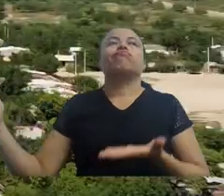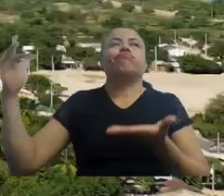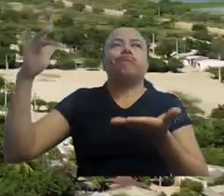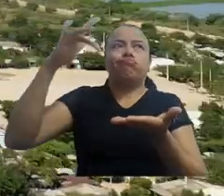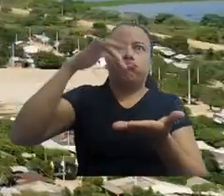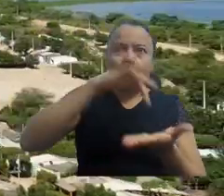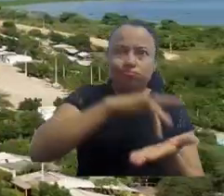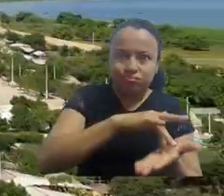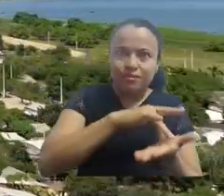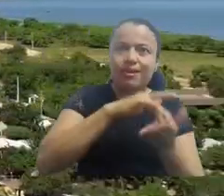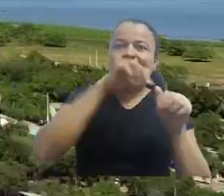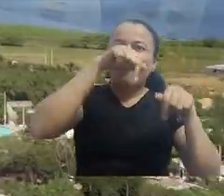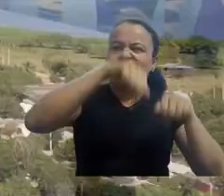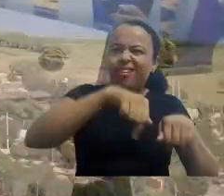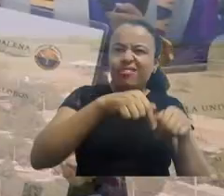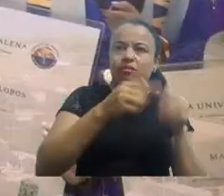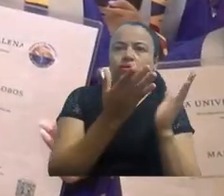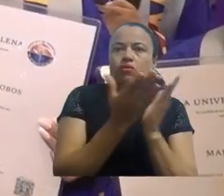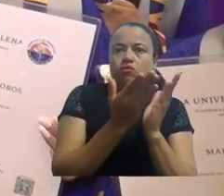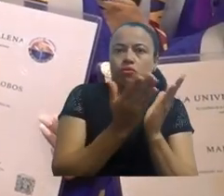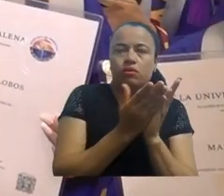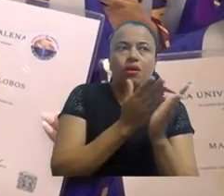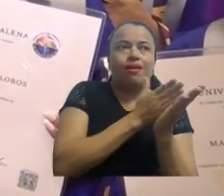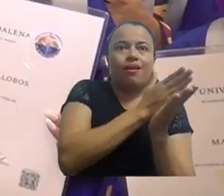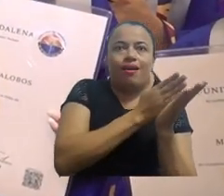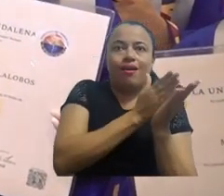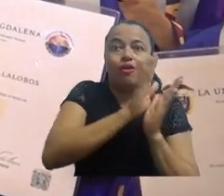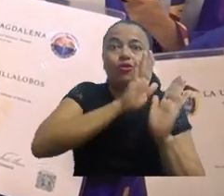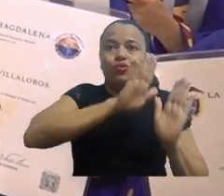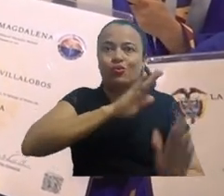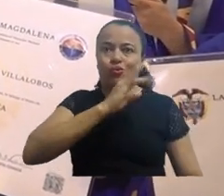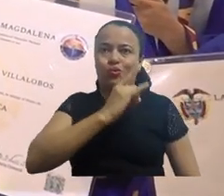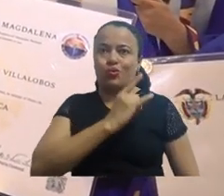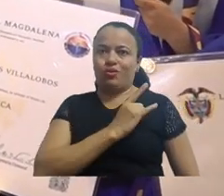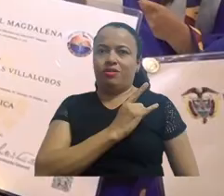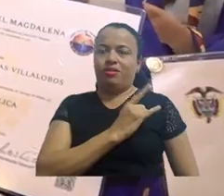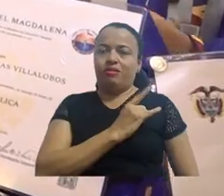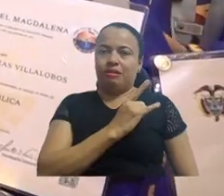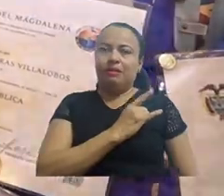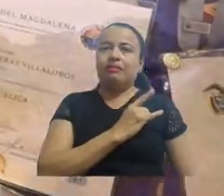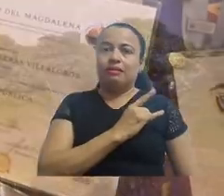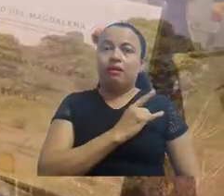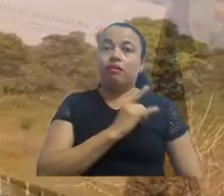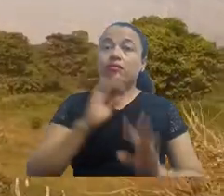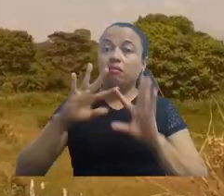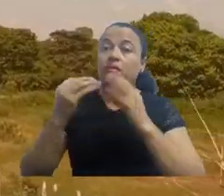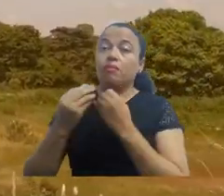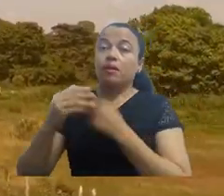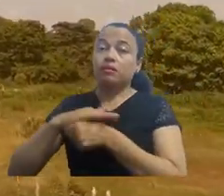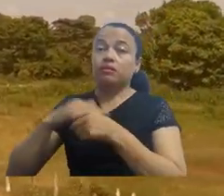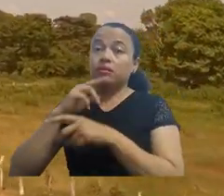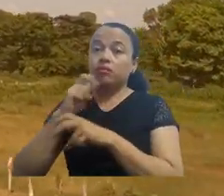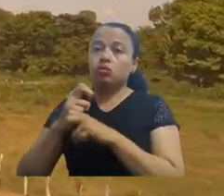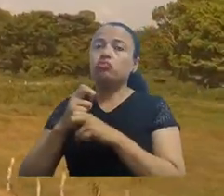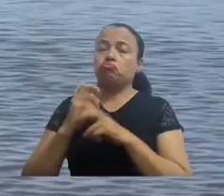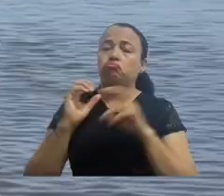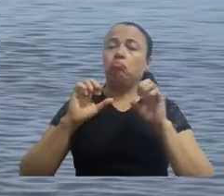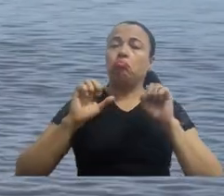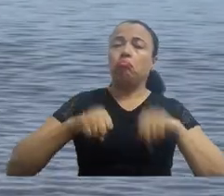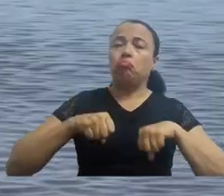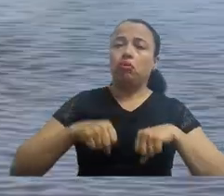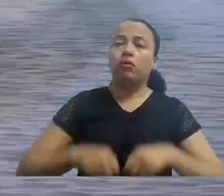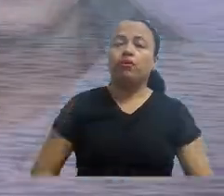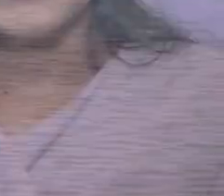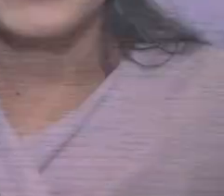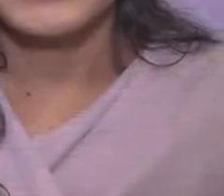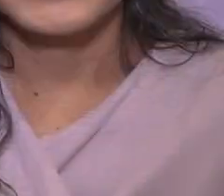el pueblo de donde soy originario y estudiar una carrera universitaria ante las dificultades que eso